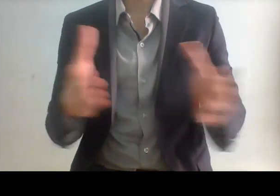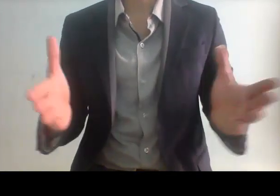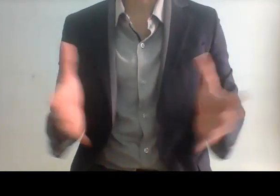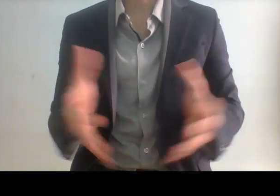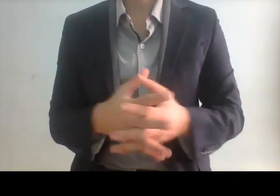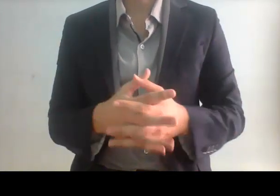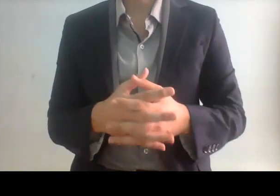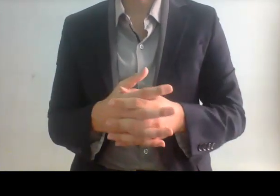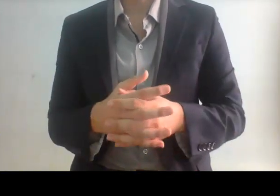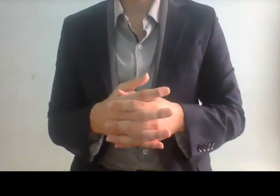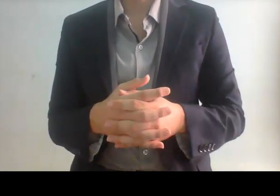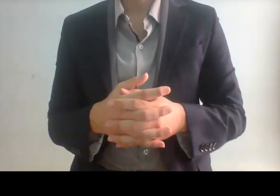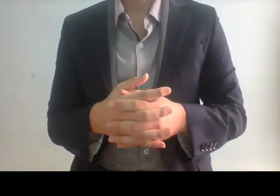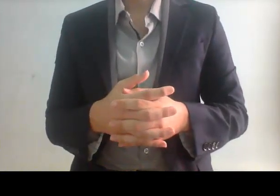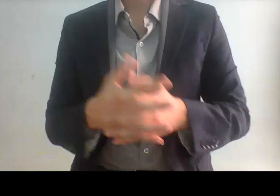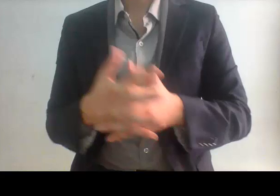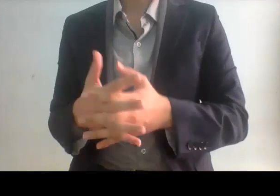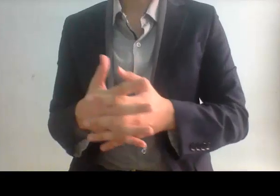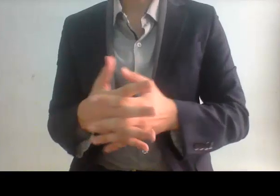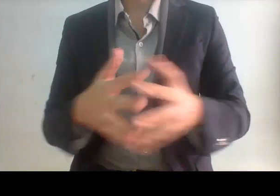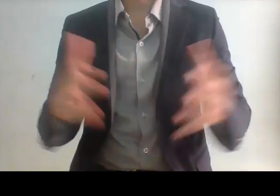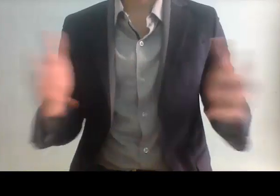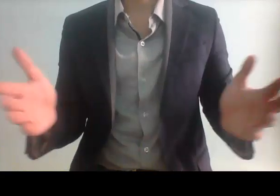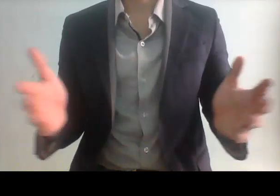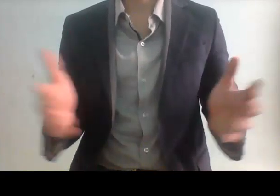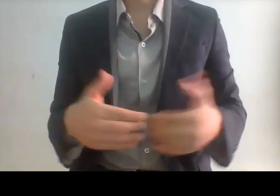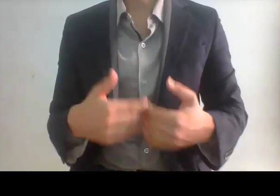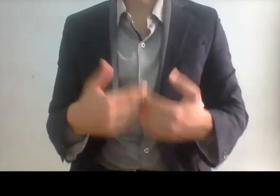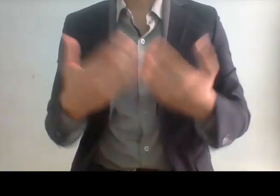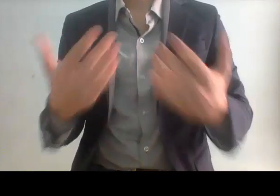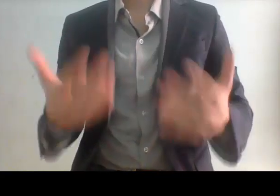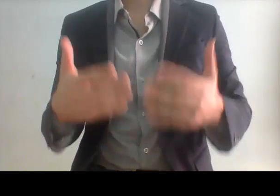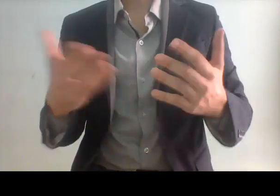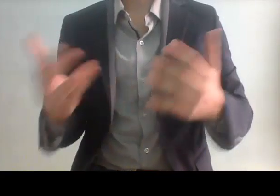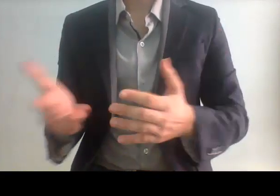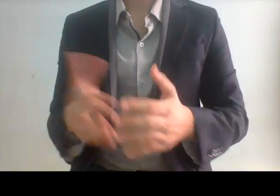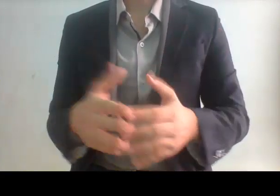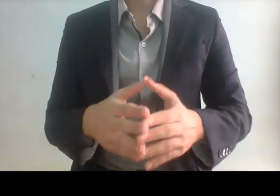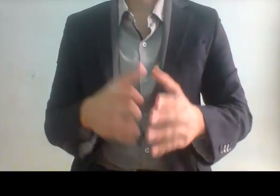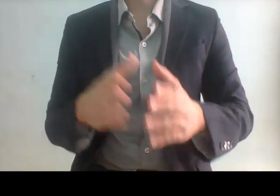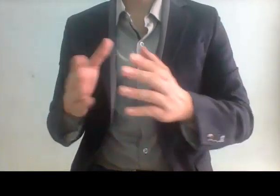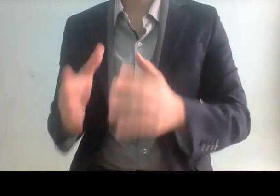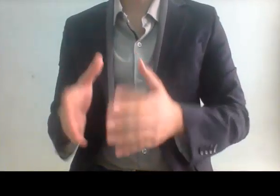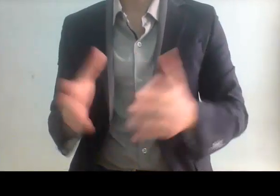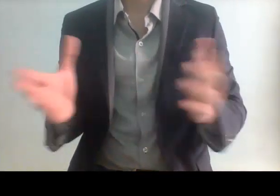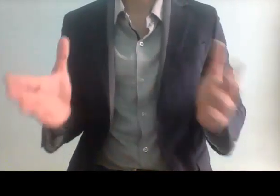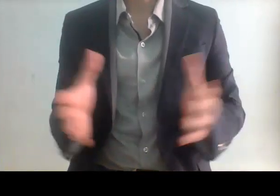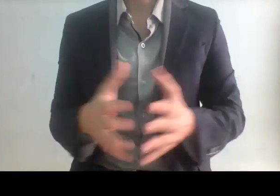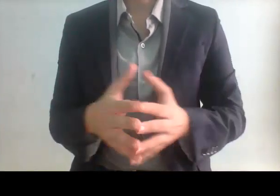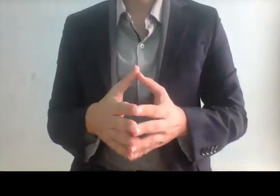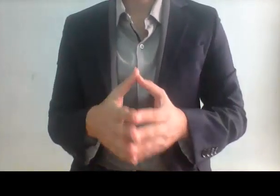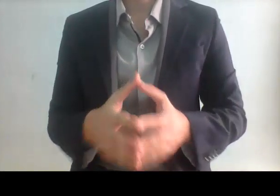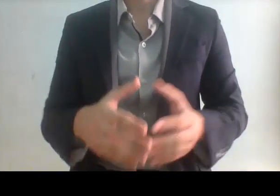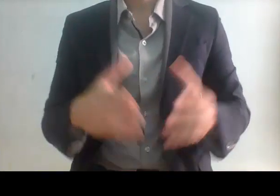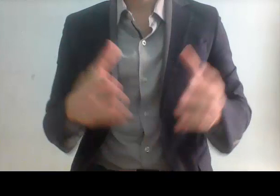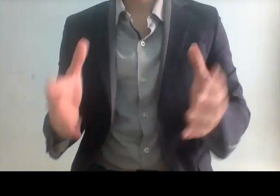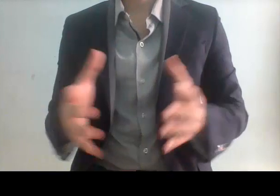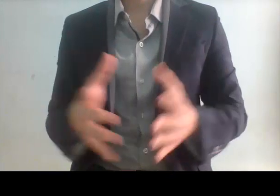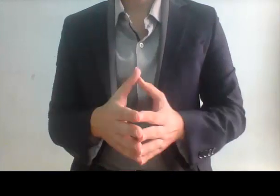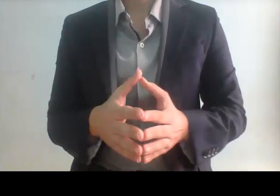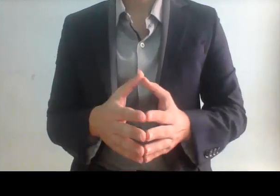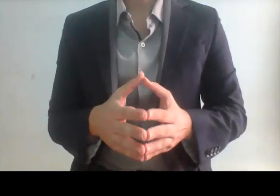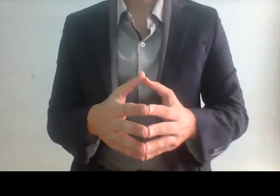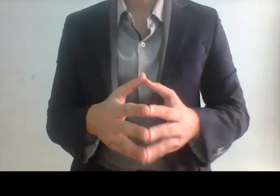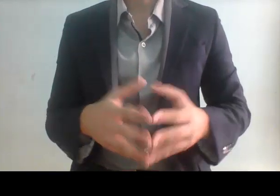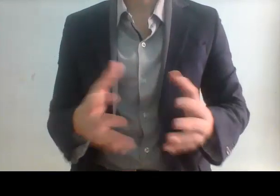esto es básicamente el ejemplo concreto de que iba a ocurrir y de que terminó ocurriendo. Ahora, ¿qué es lo que falta? ¿Qué es lo que va a proseguir?